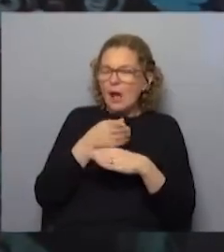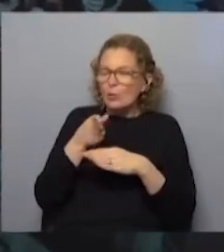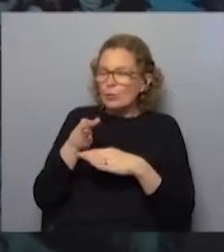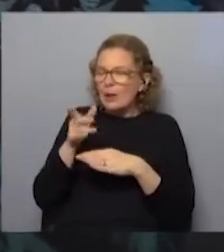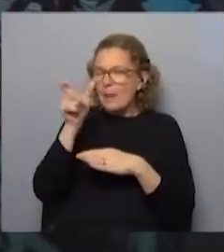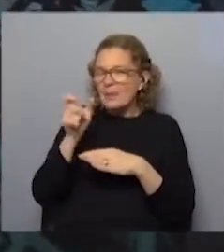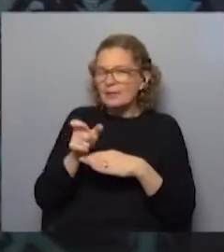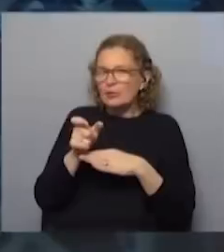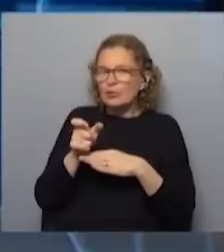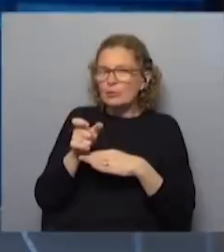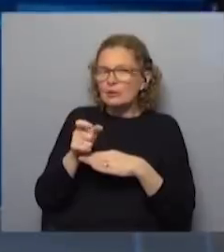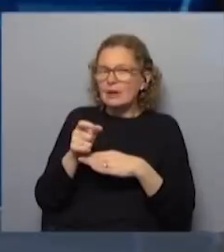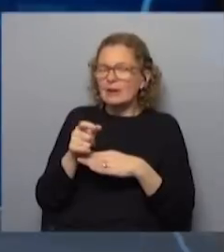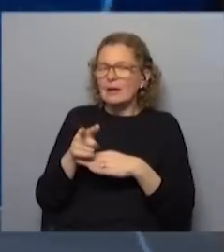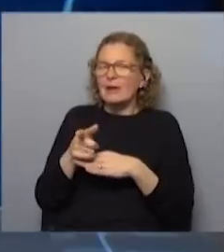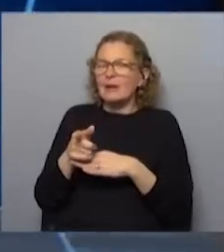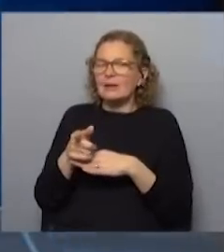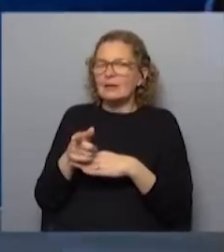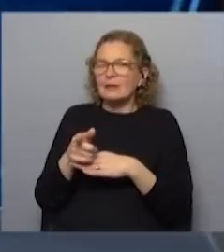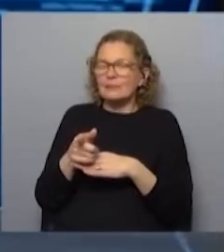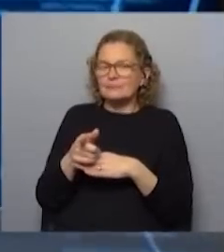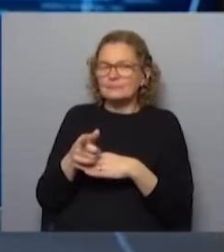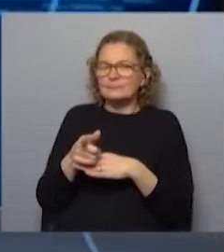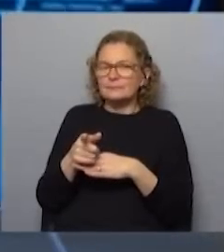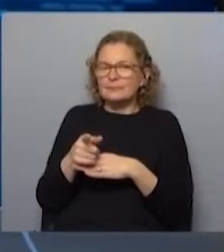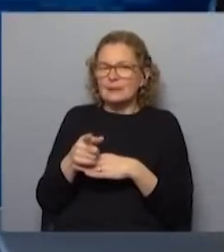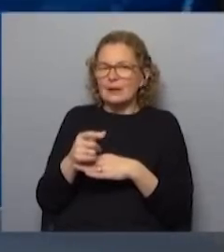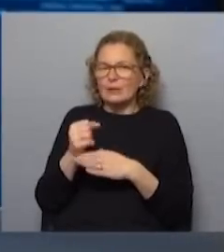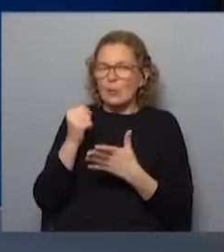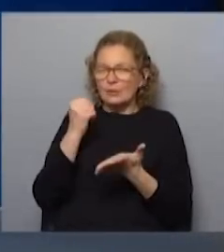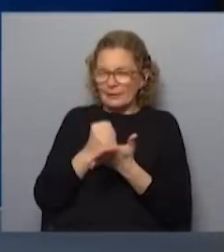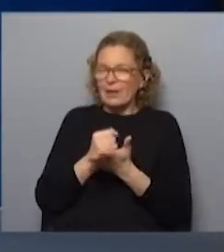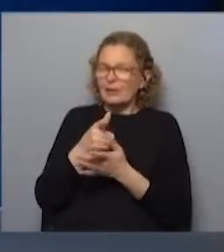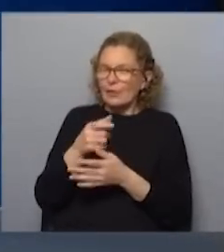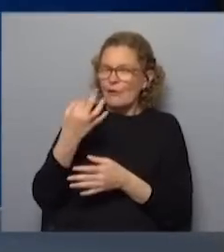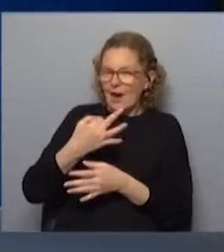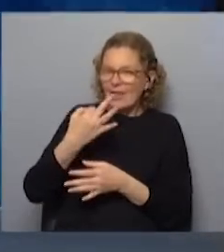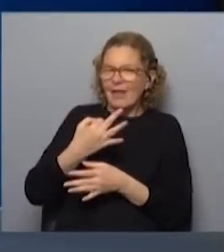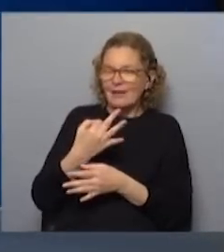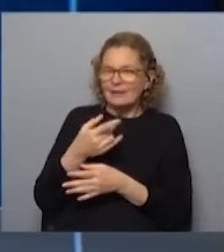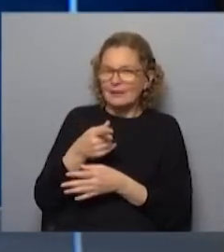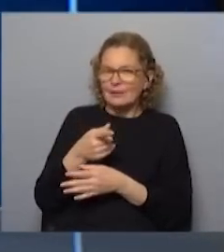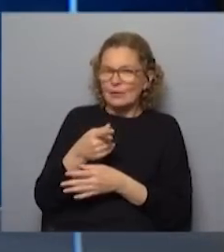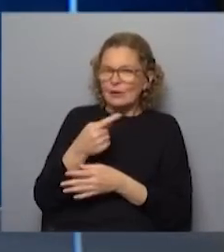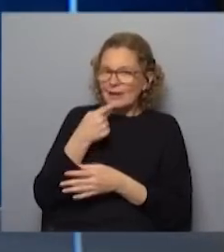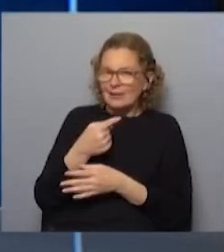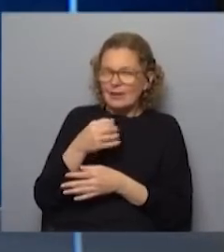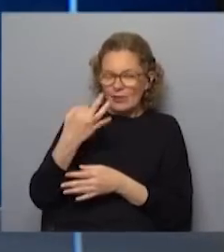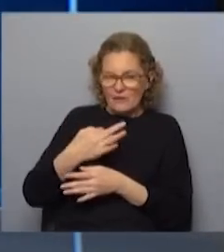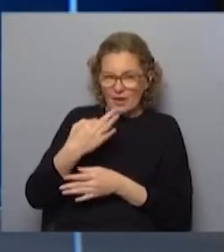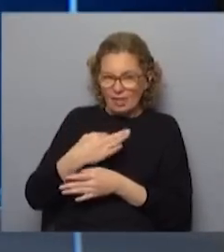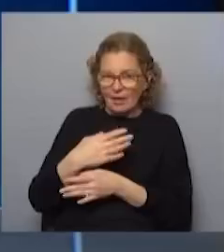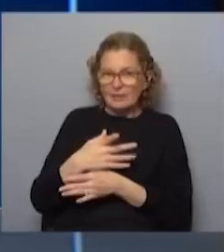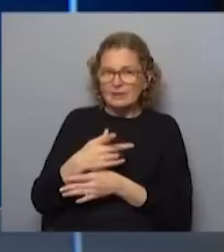fuentes que finalmente dan certificación de que esto es verdad de que lo que aquí se dice cierto